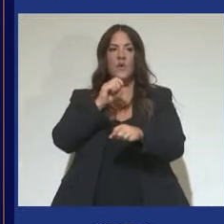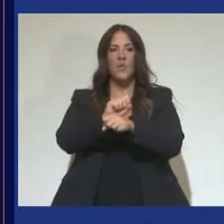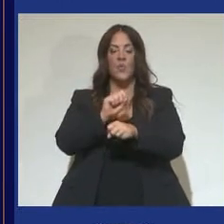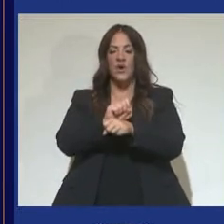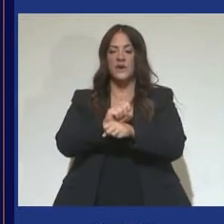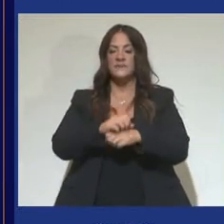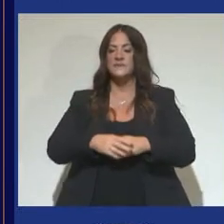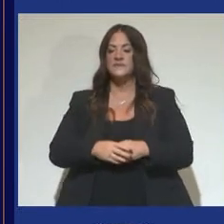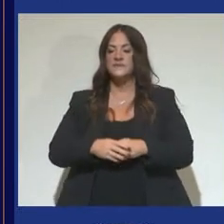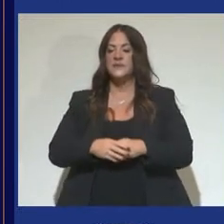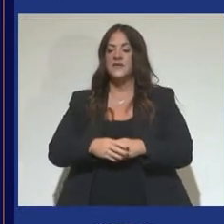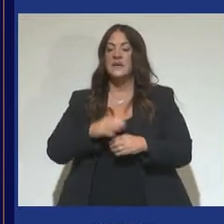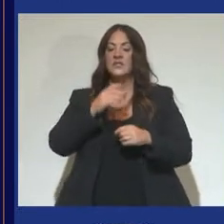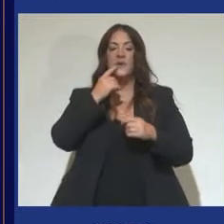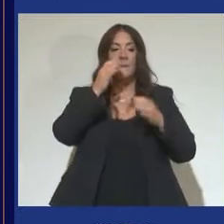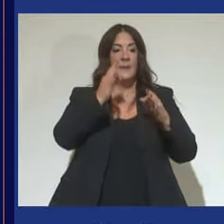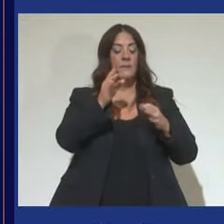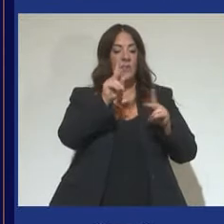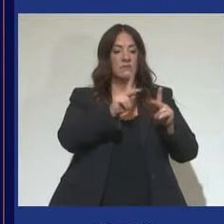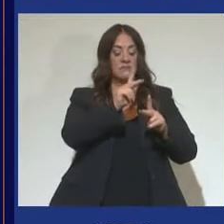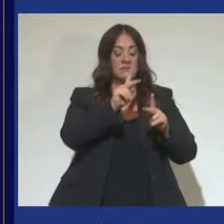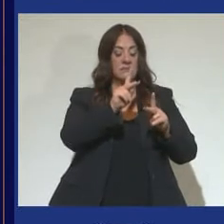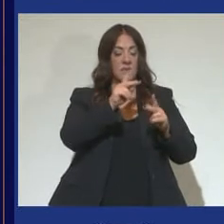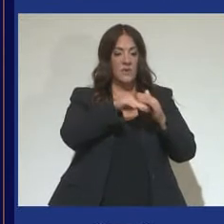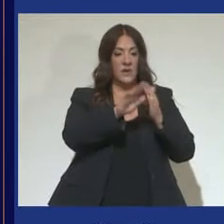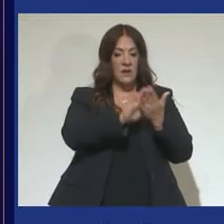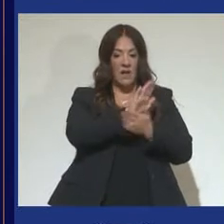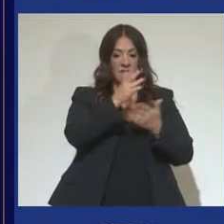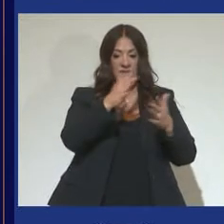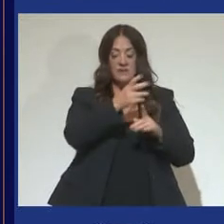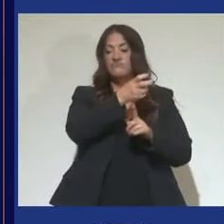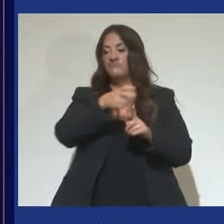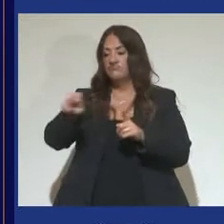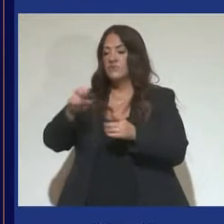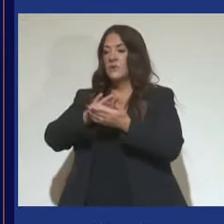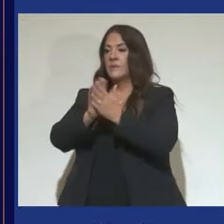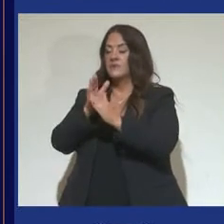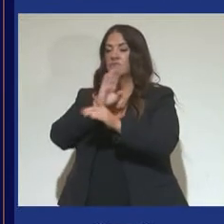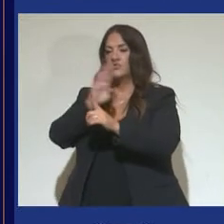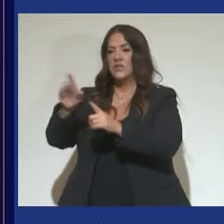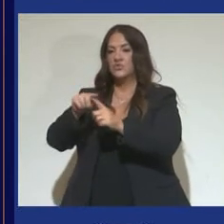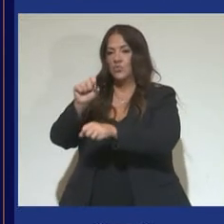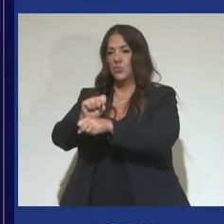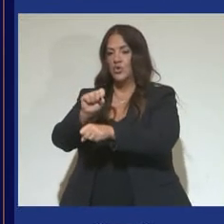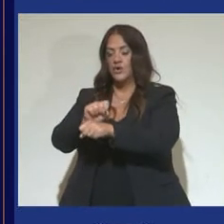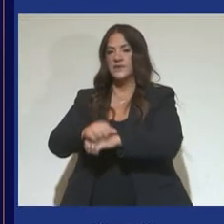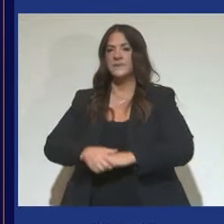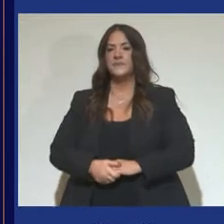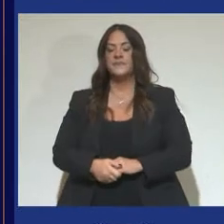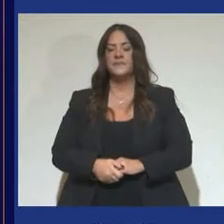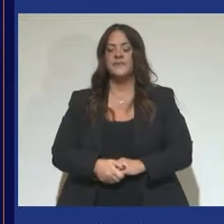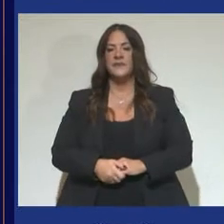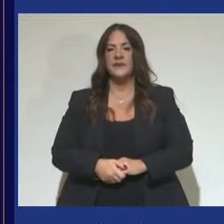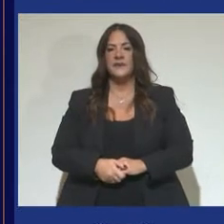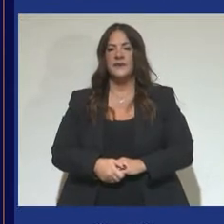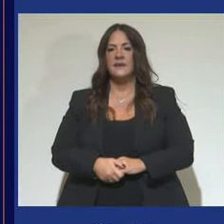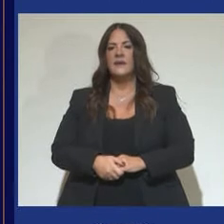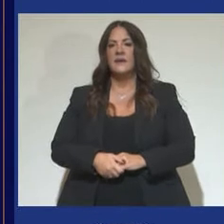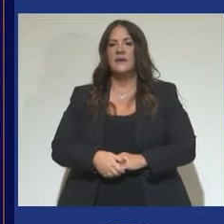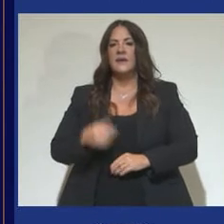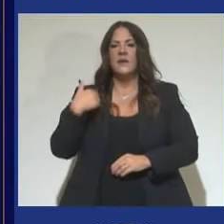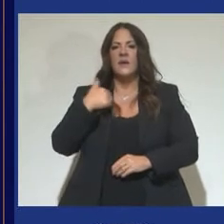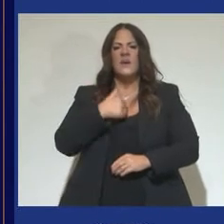y empleo productivo tenemos que hacer algo mejor en este espacio la gente puede debatir esto y